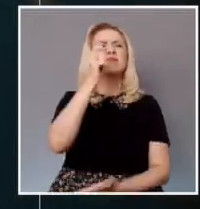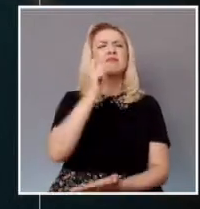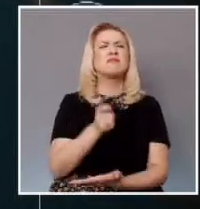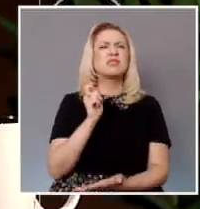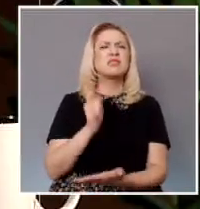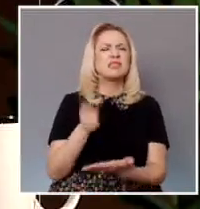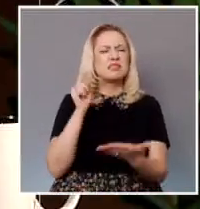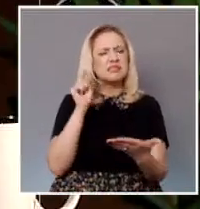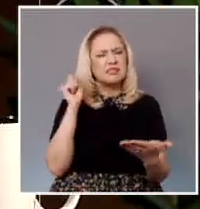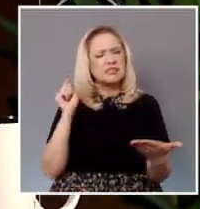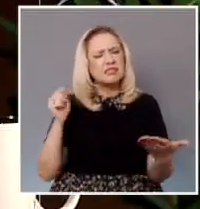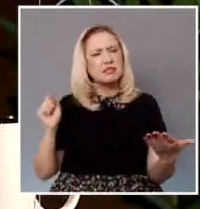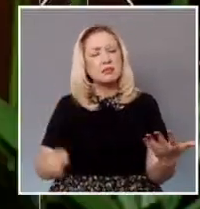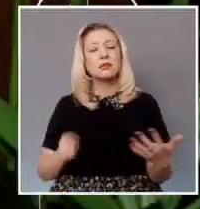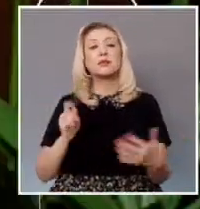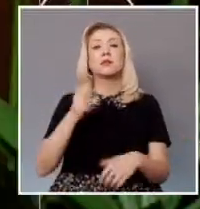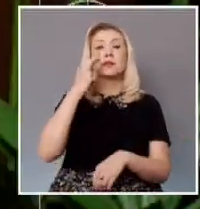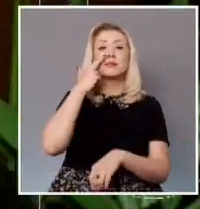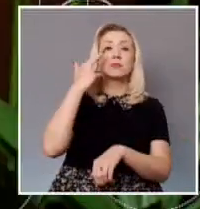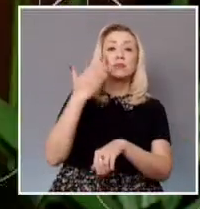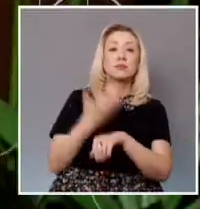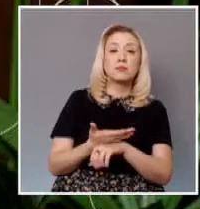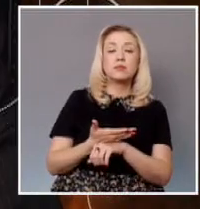sobre responsabilidad civil y daño moral.